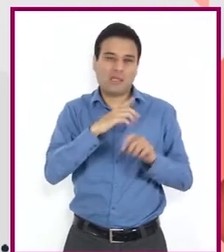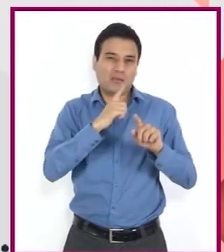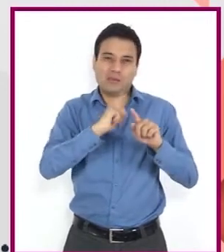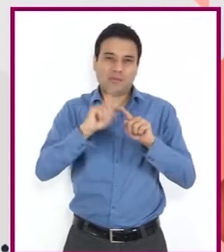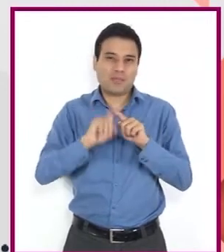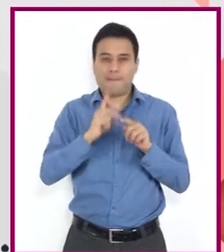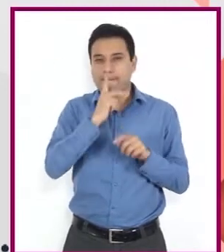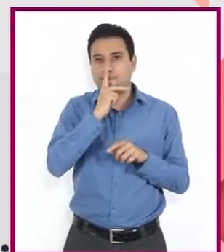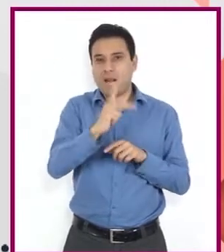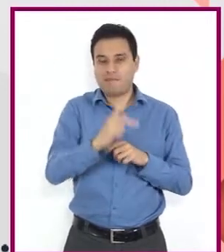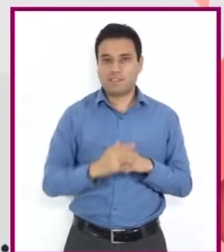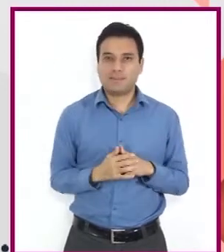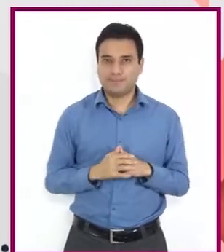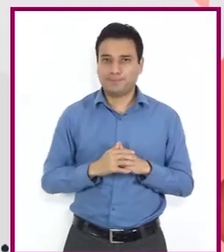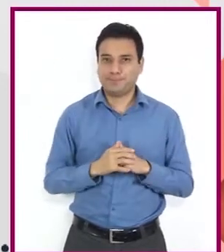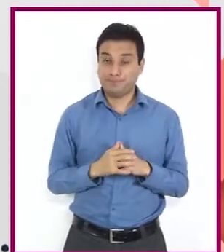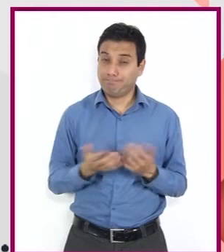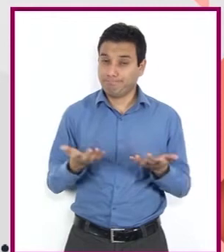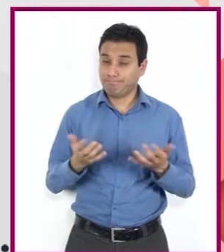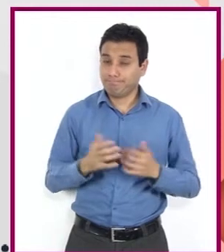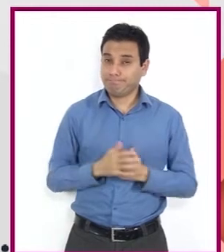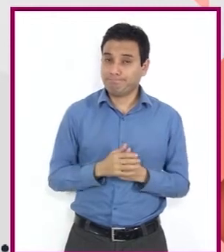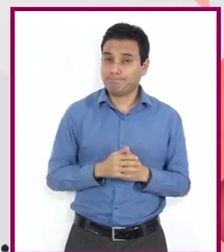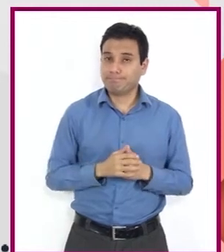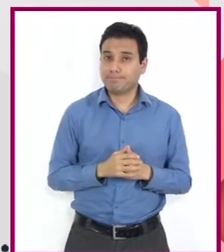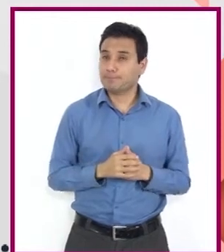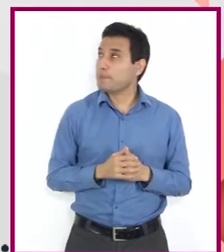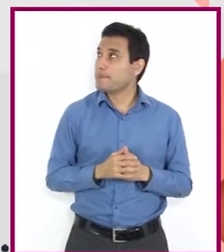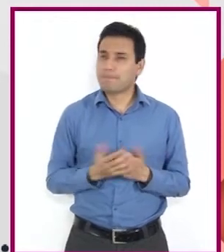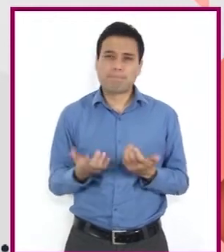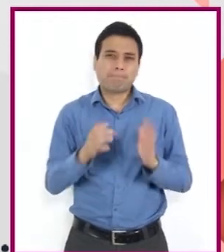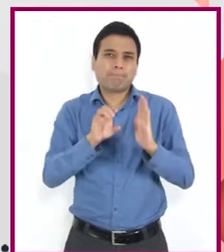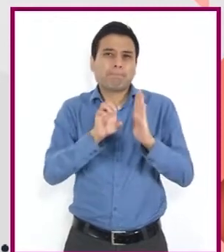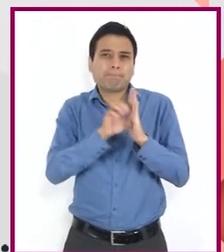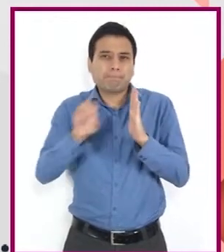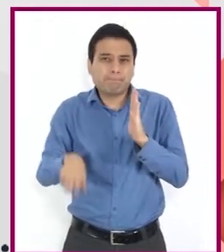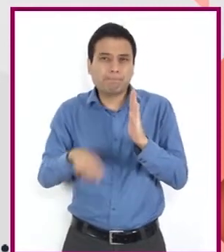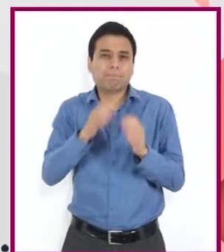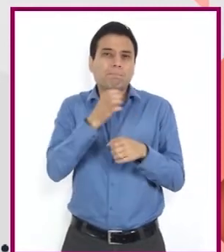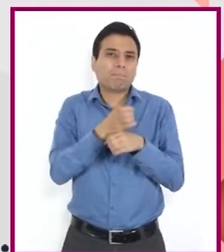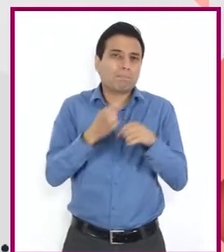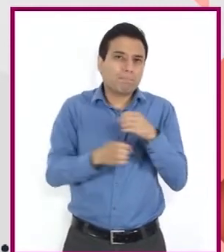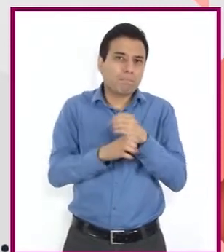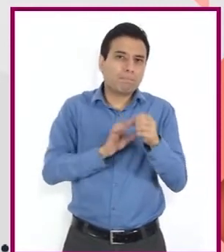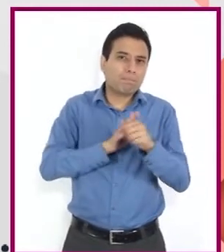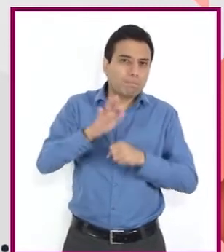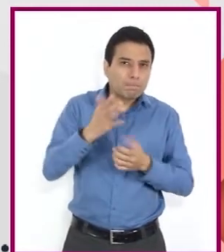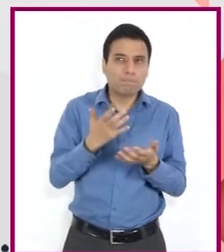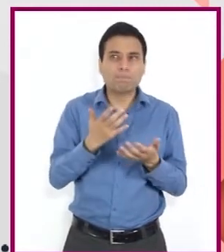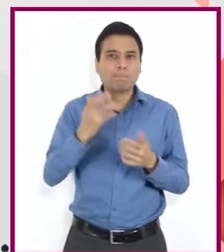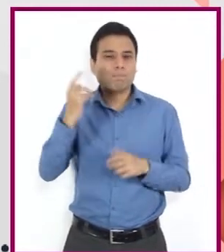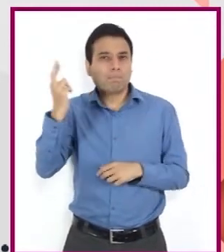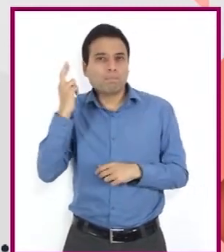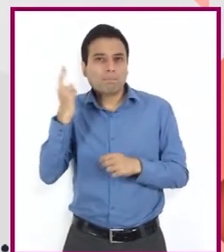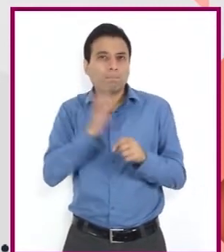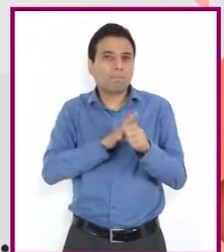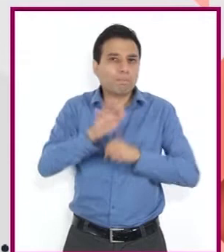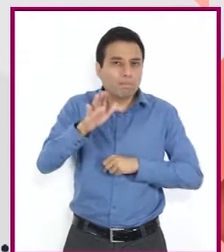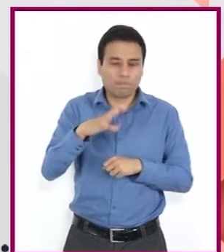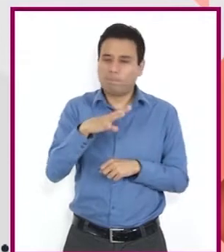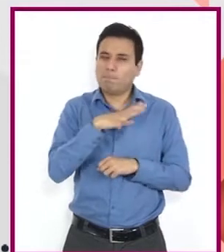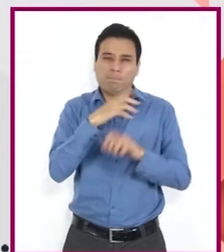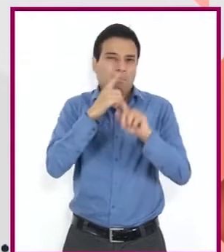Las onomatopeyas describen o sugieren un objeto, sonido o una acción que da un significado